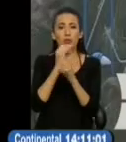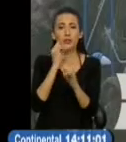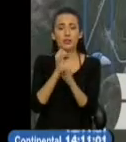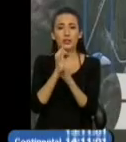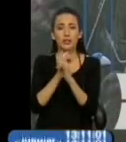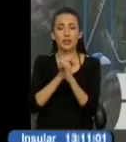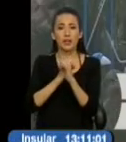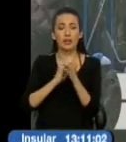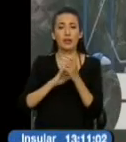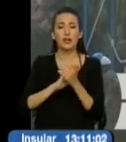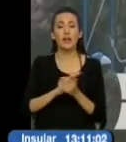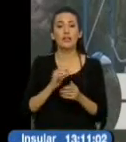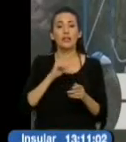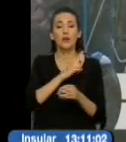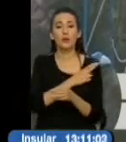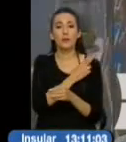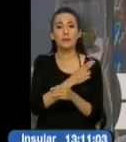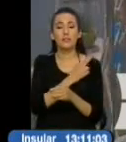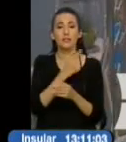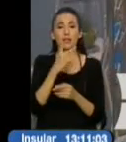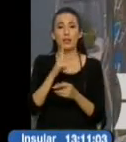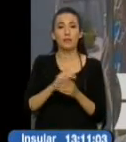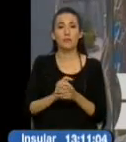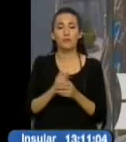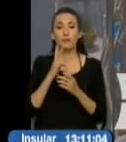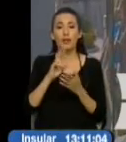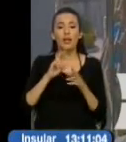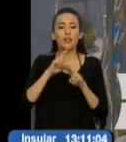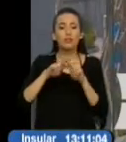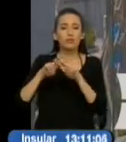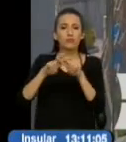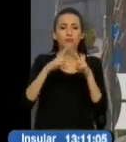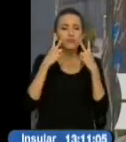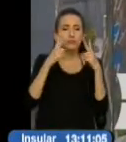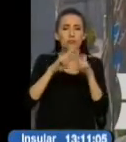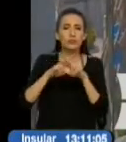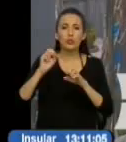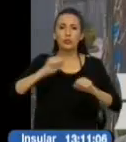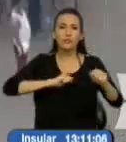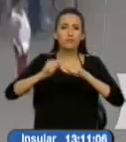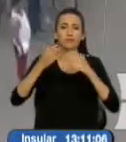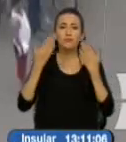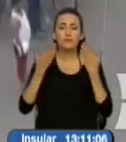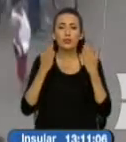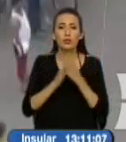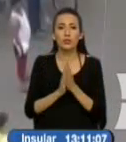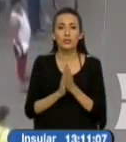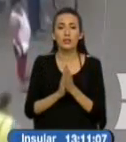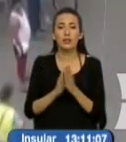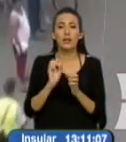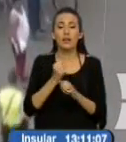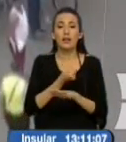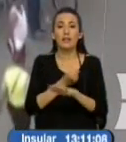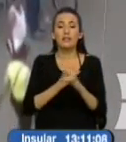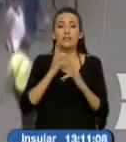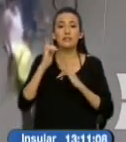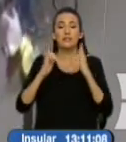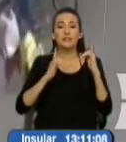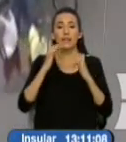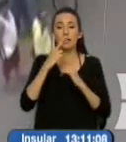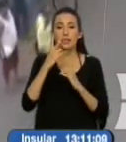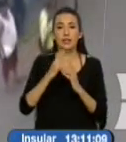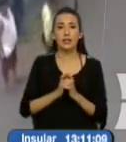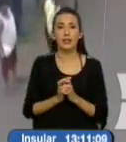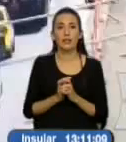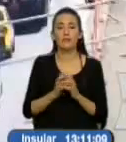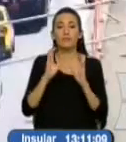Escuela Politécnica Nacional. El epicentro se registró en la península de Santa Elena, a 37.44 kilómetros de profundidad. Por otro lado,